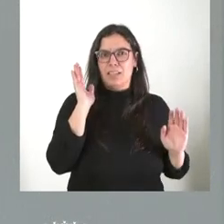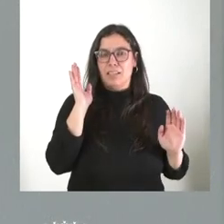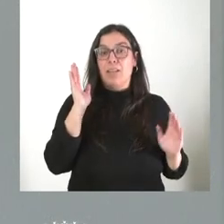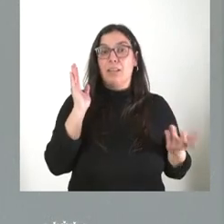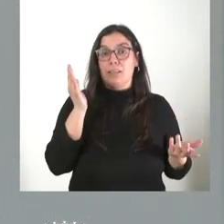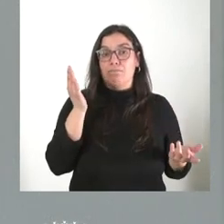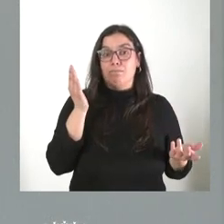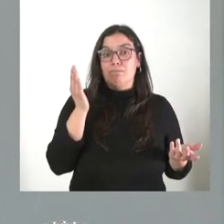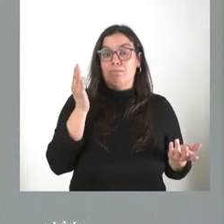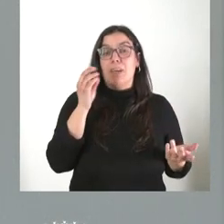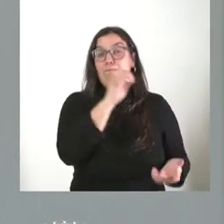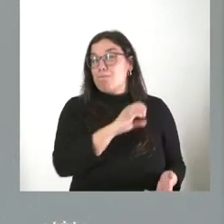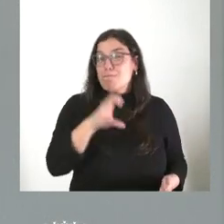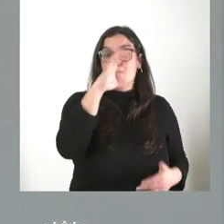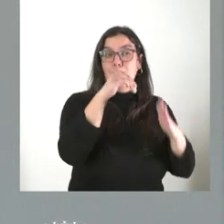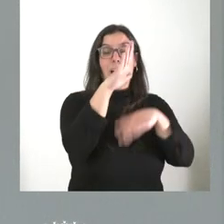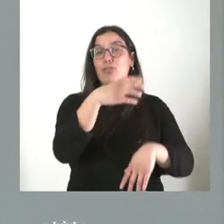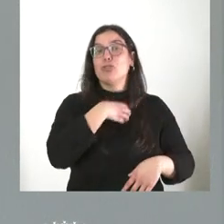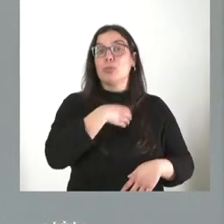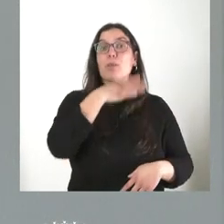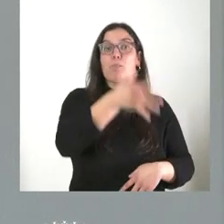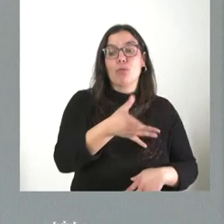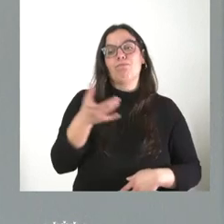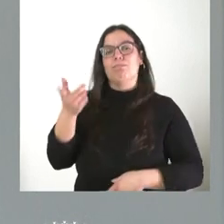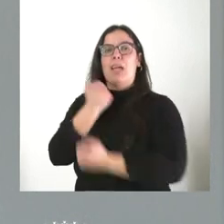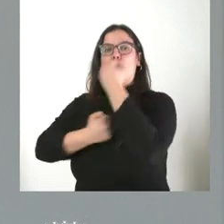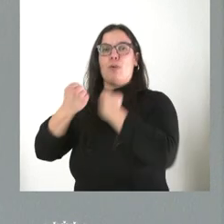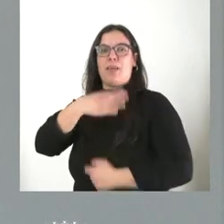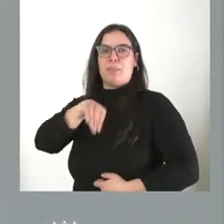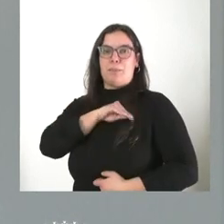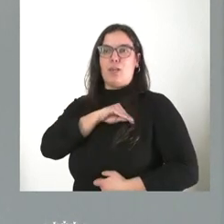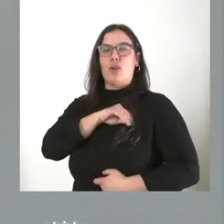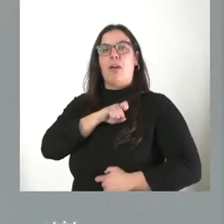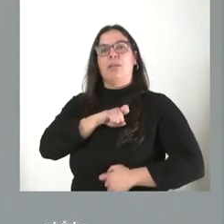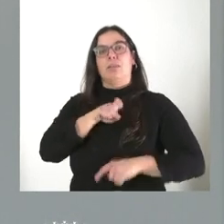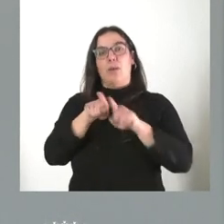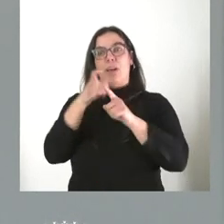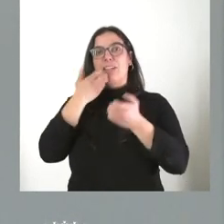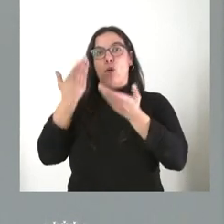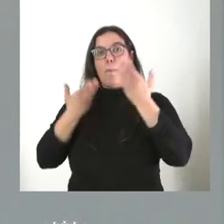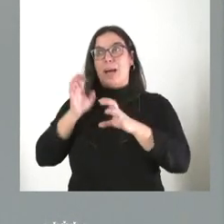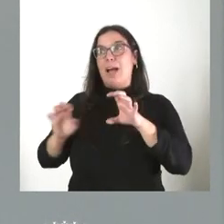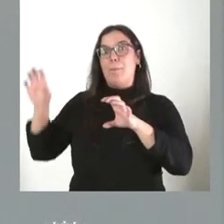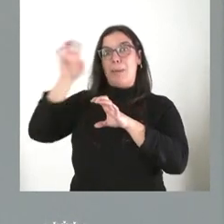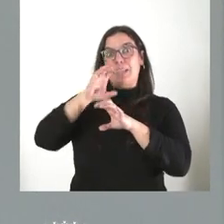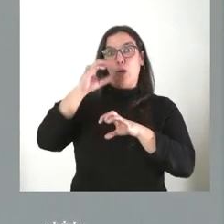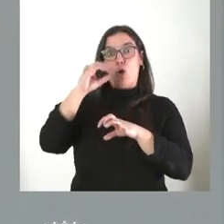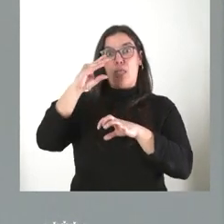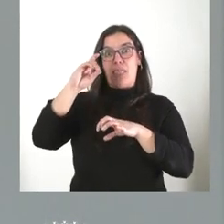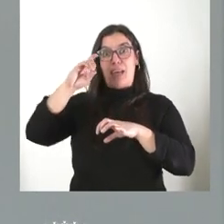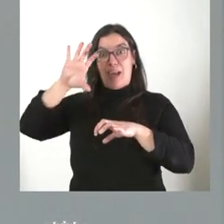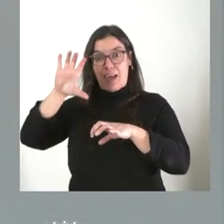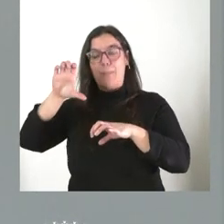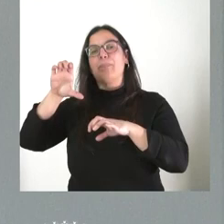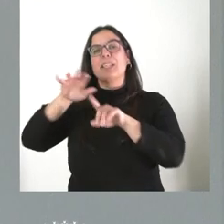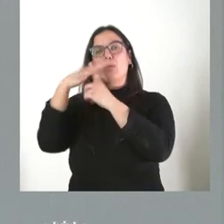uno de los motivos por los que no se pueden incrementar más es porque la economía española ha perdido 11 puestos dentro del contexto de la ocde en